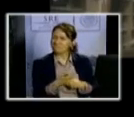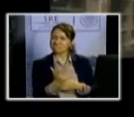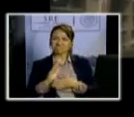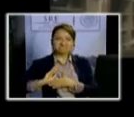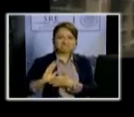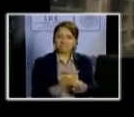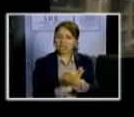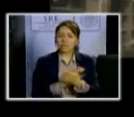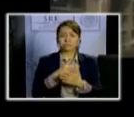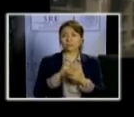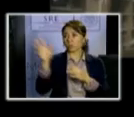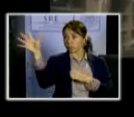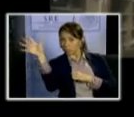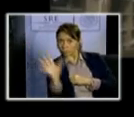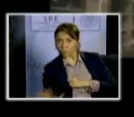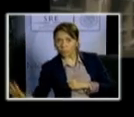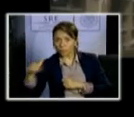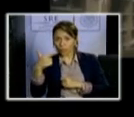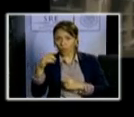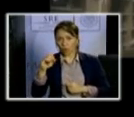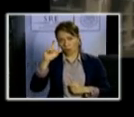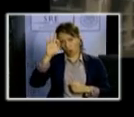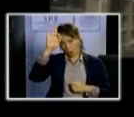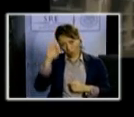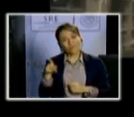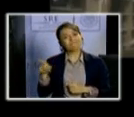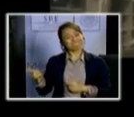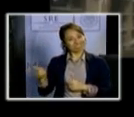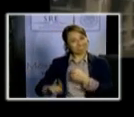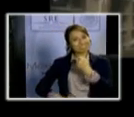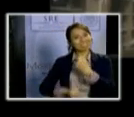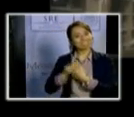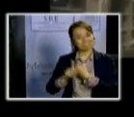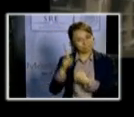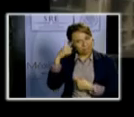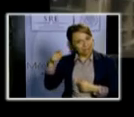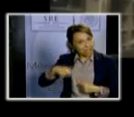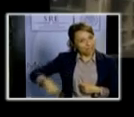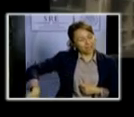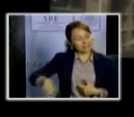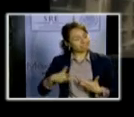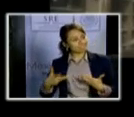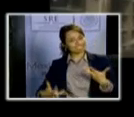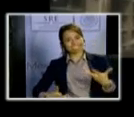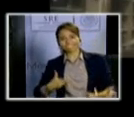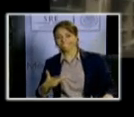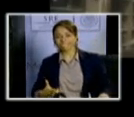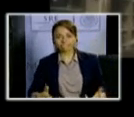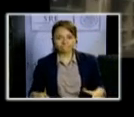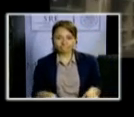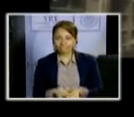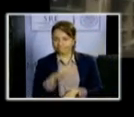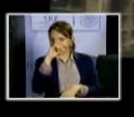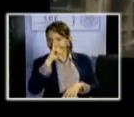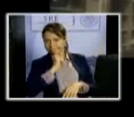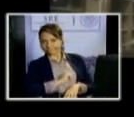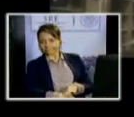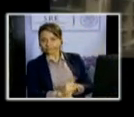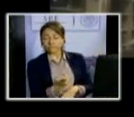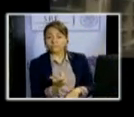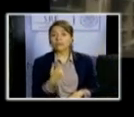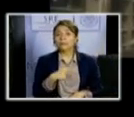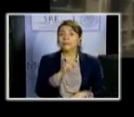Golfo de México. Esta información nos permite anticipar y ver que México tiene una mayor vulnerabilidad en el Golfo de